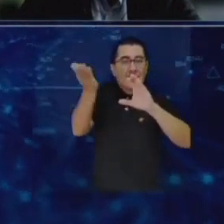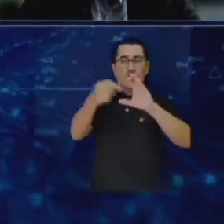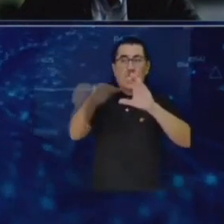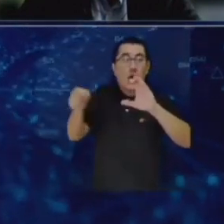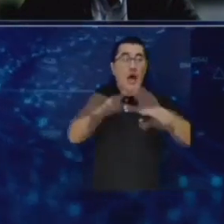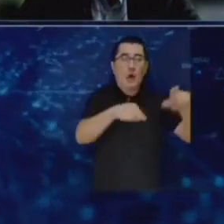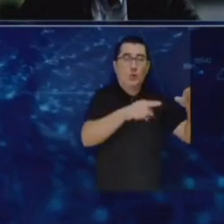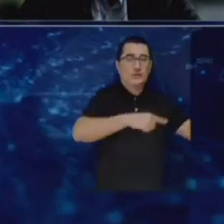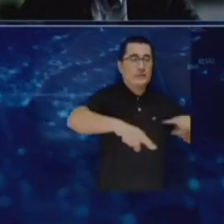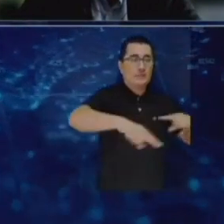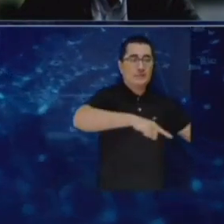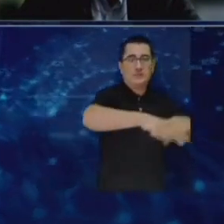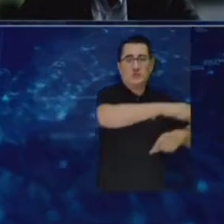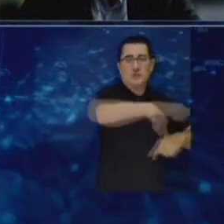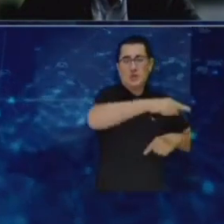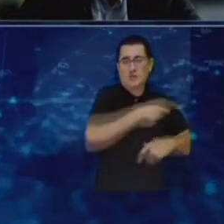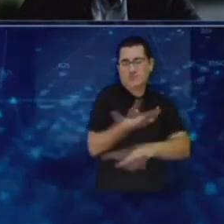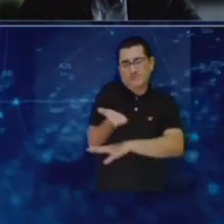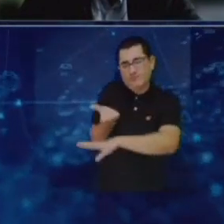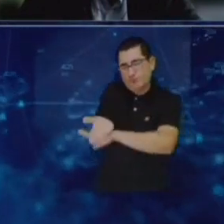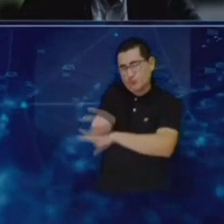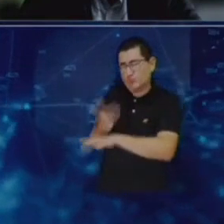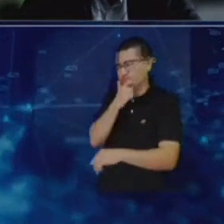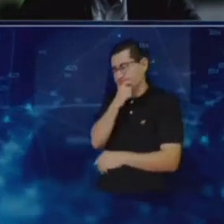han puesto a consideración